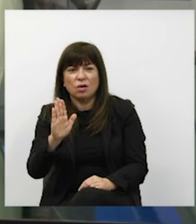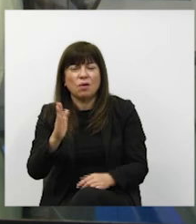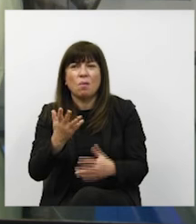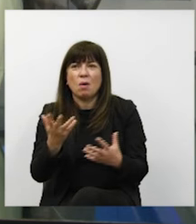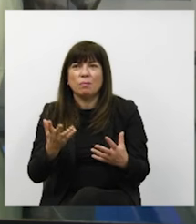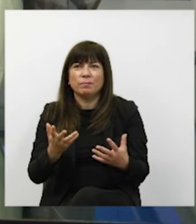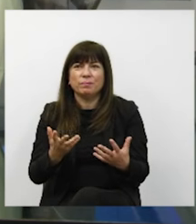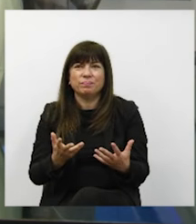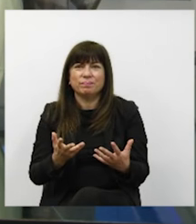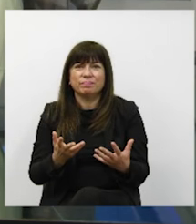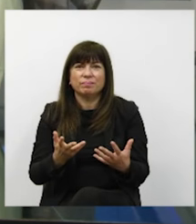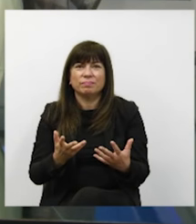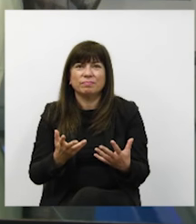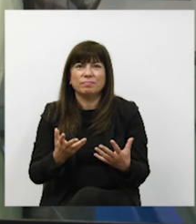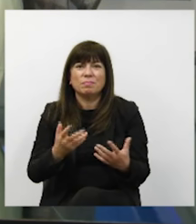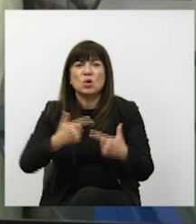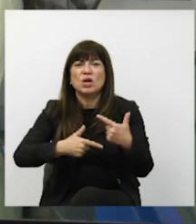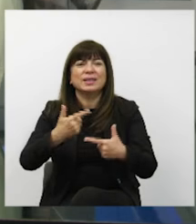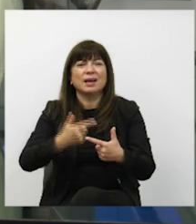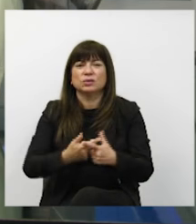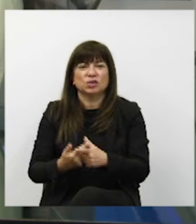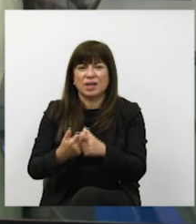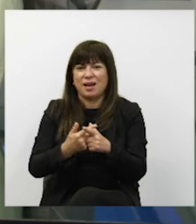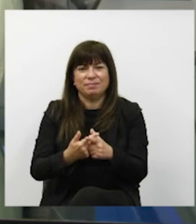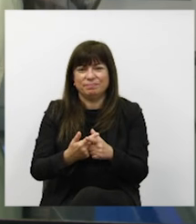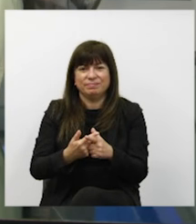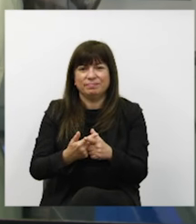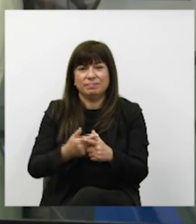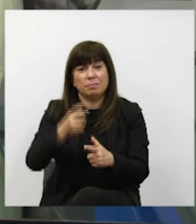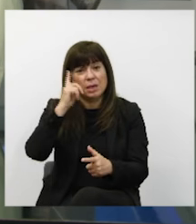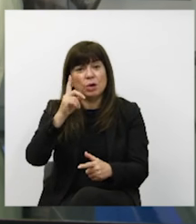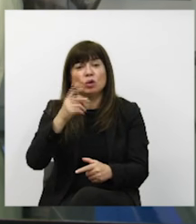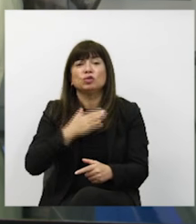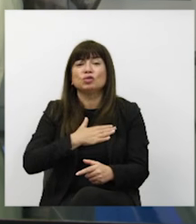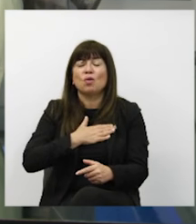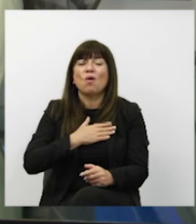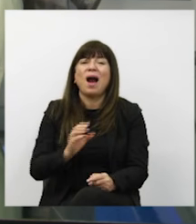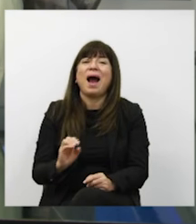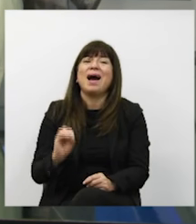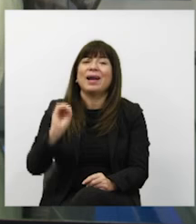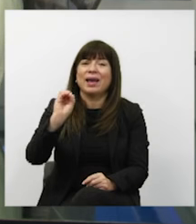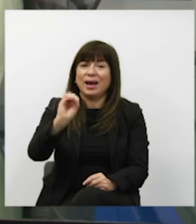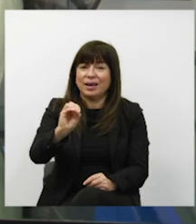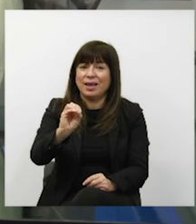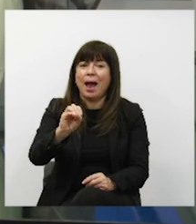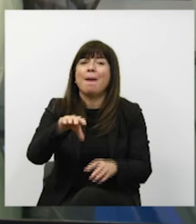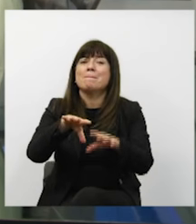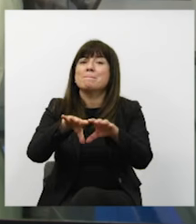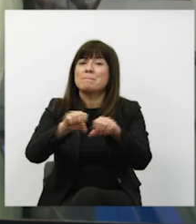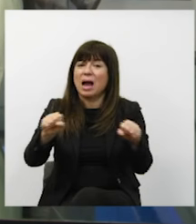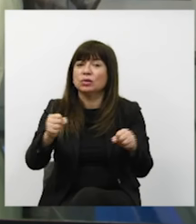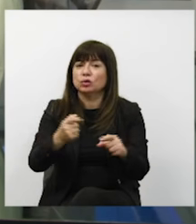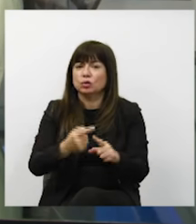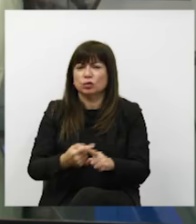¿cómo llamaste? La mejor política social. Pero yo te agregaría, pero un buen pacto social es el